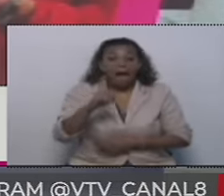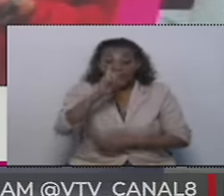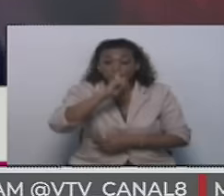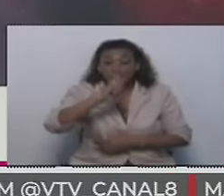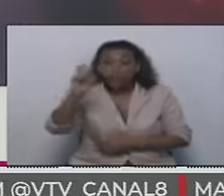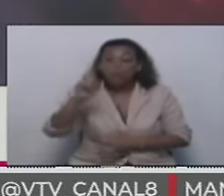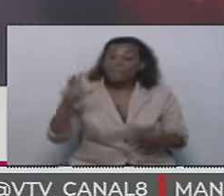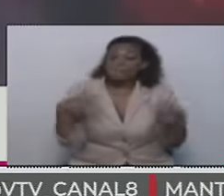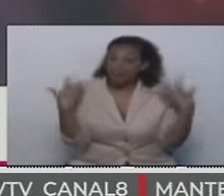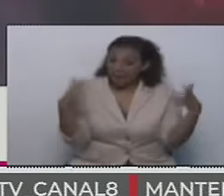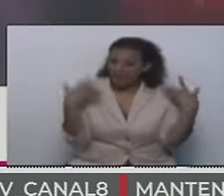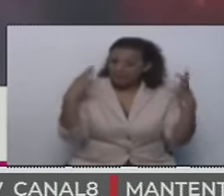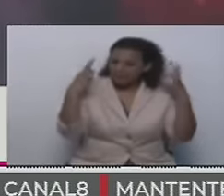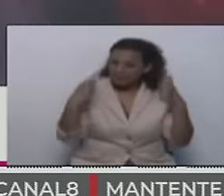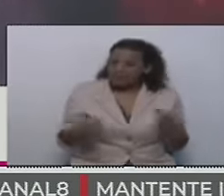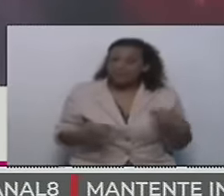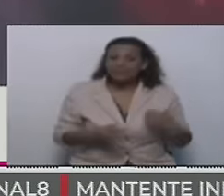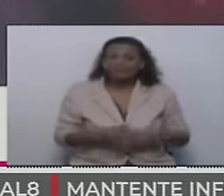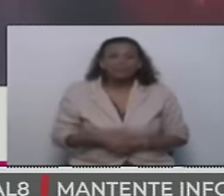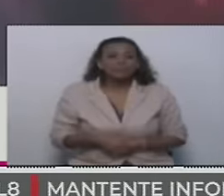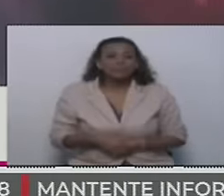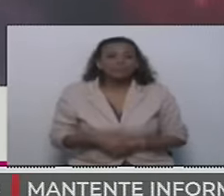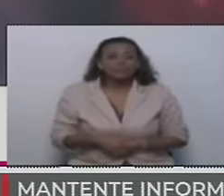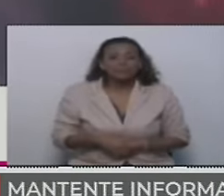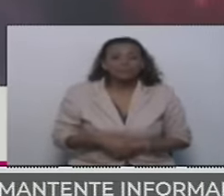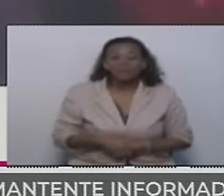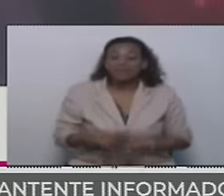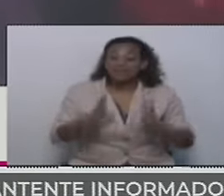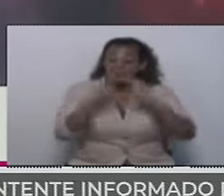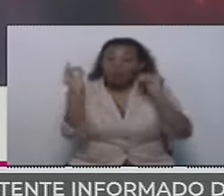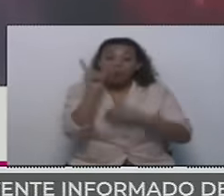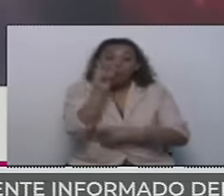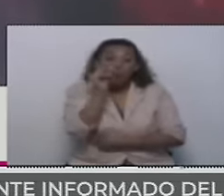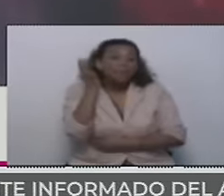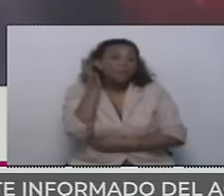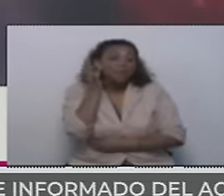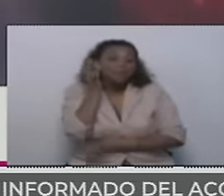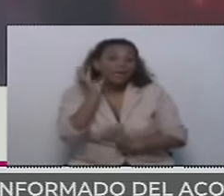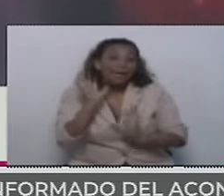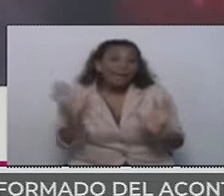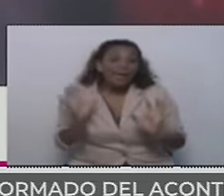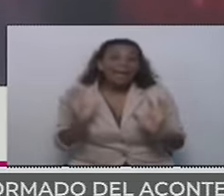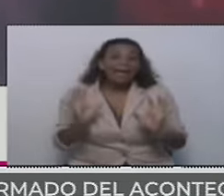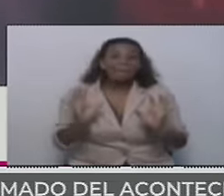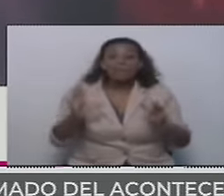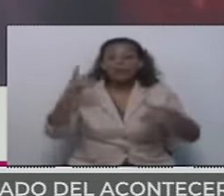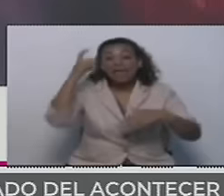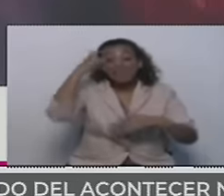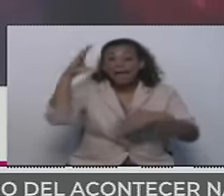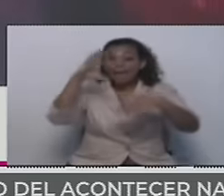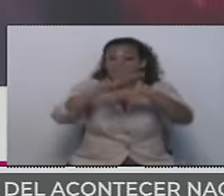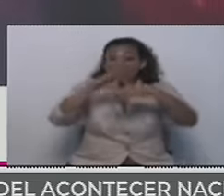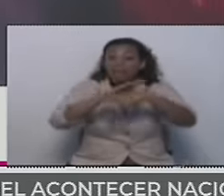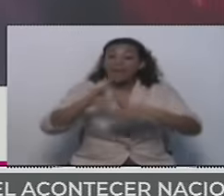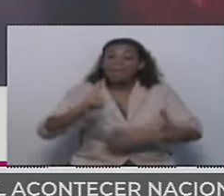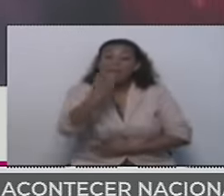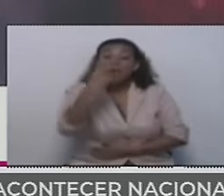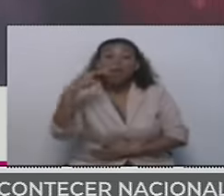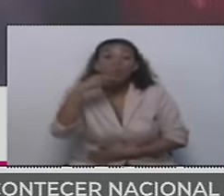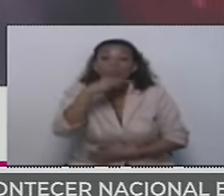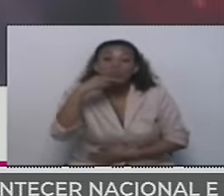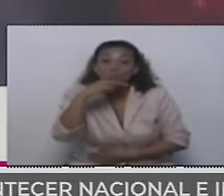para alegría de todos y de todas, porque el martes 1 de octubre